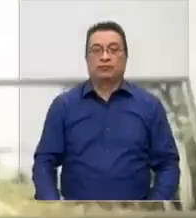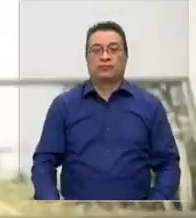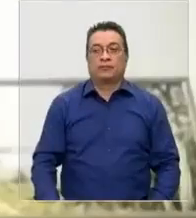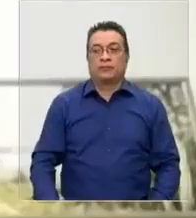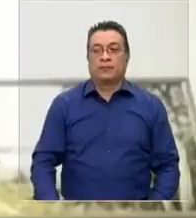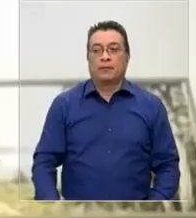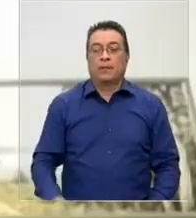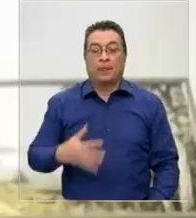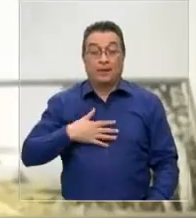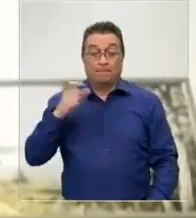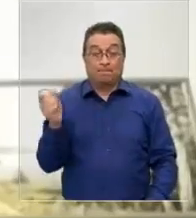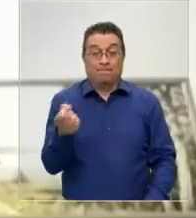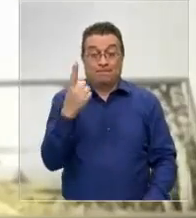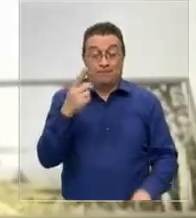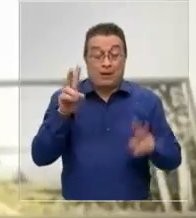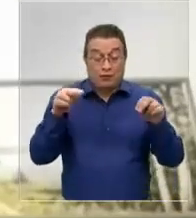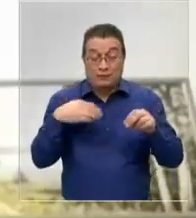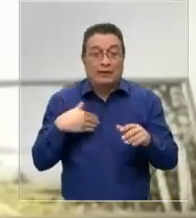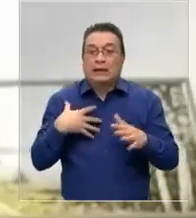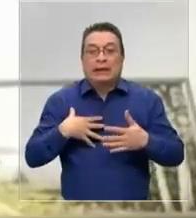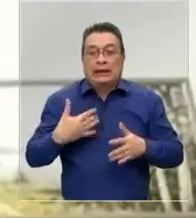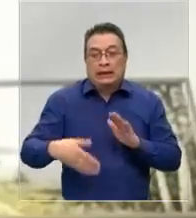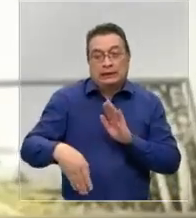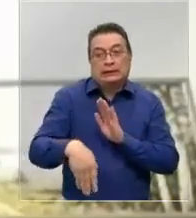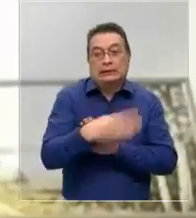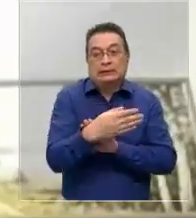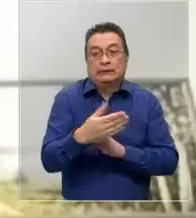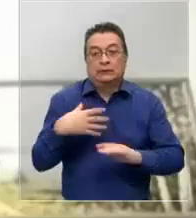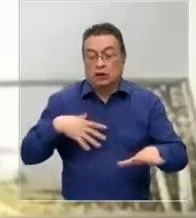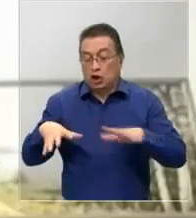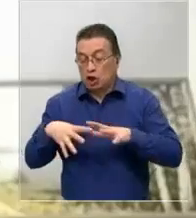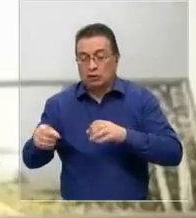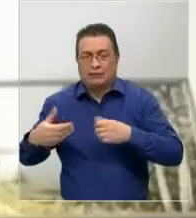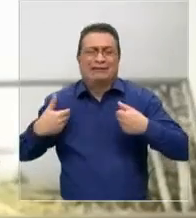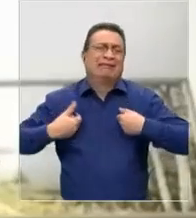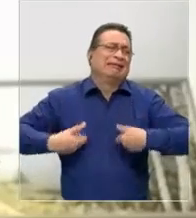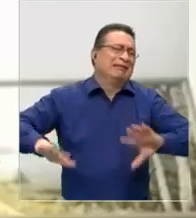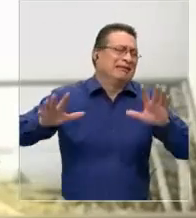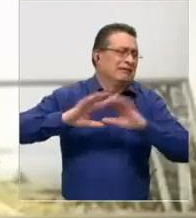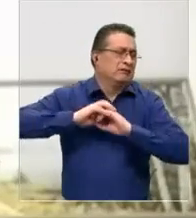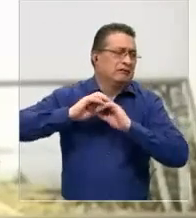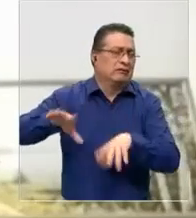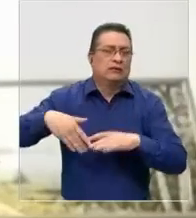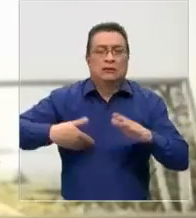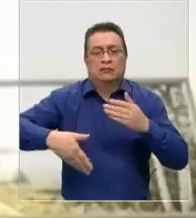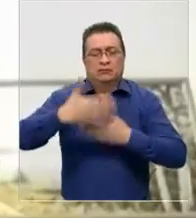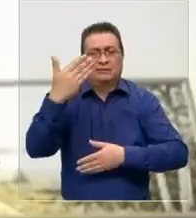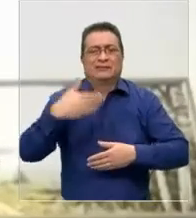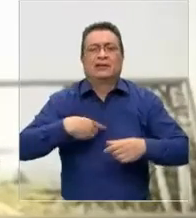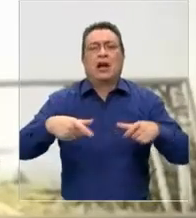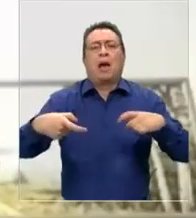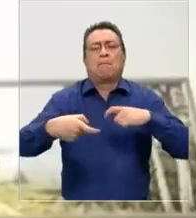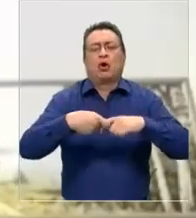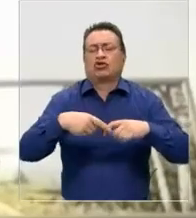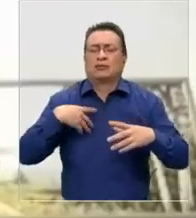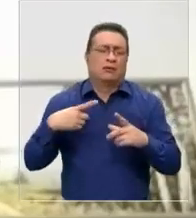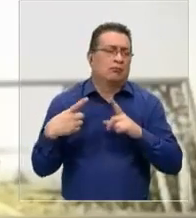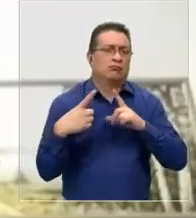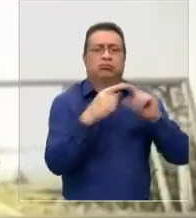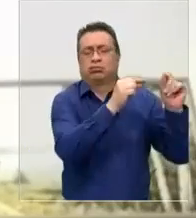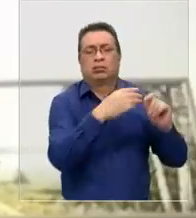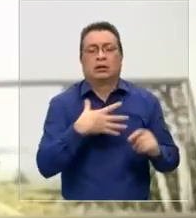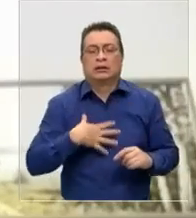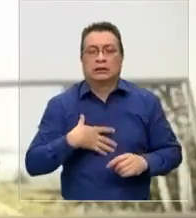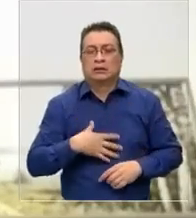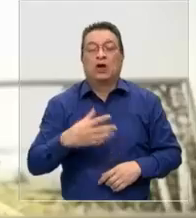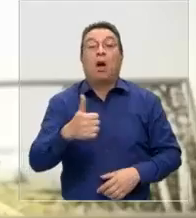Mi principal motivo es irme de acá, dejar mis cosas, lo material no importa, irme con mi esposa y poder salir del